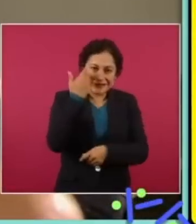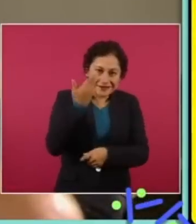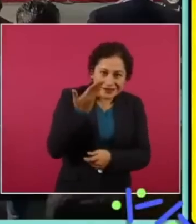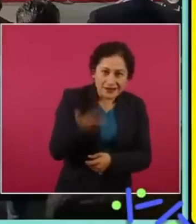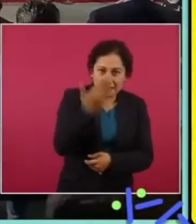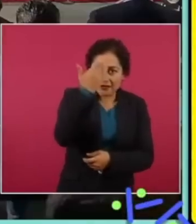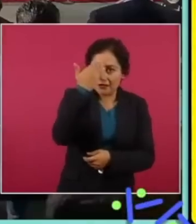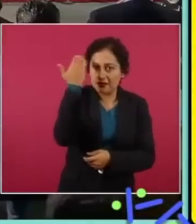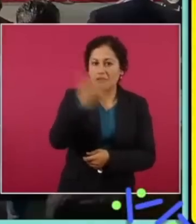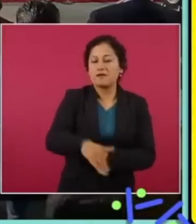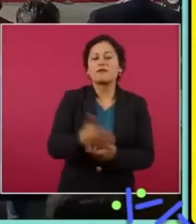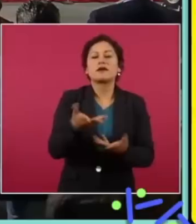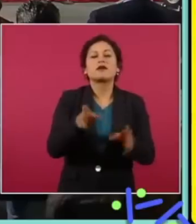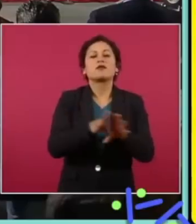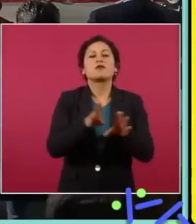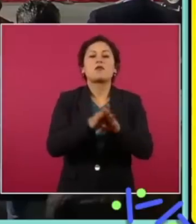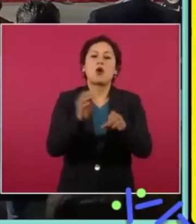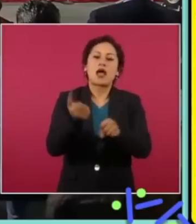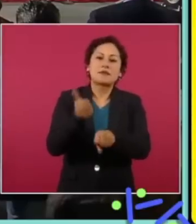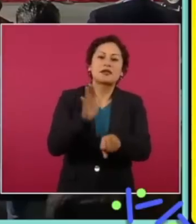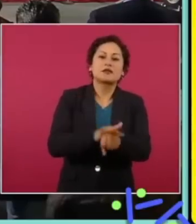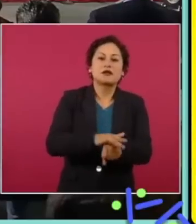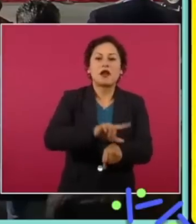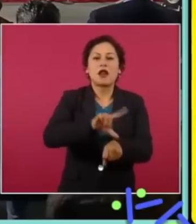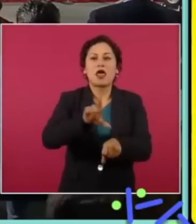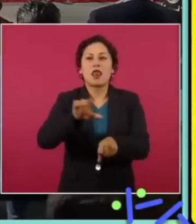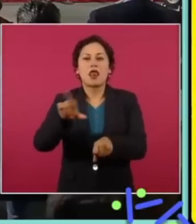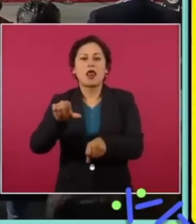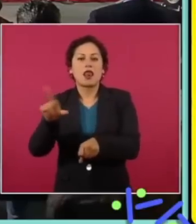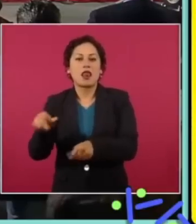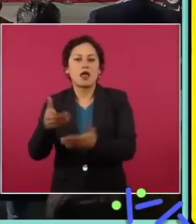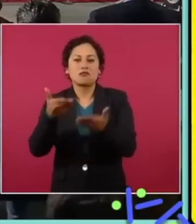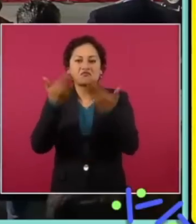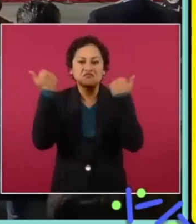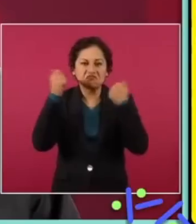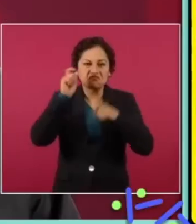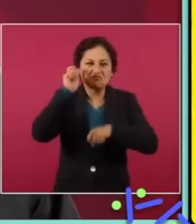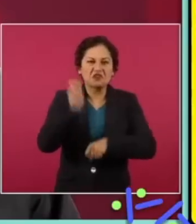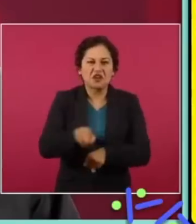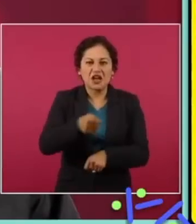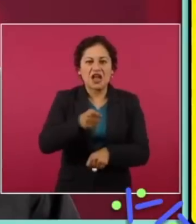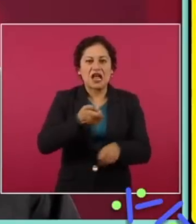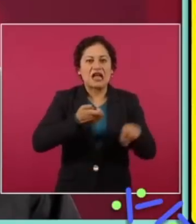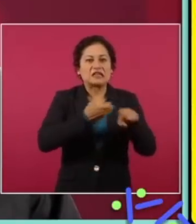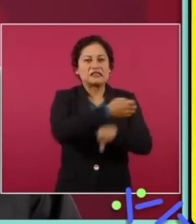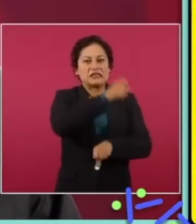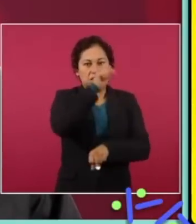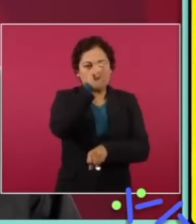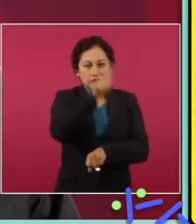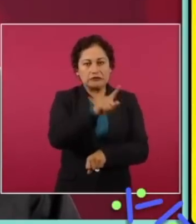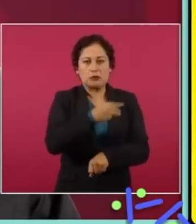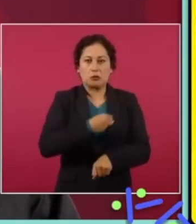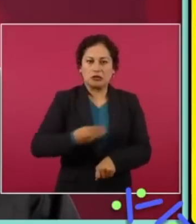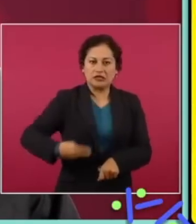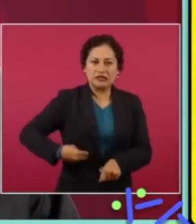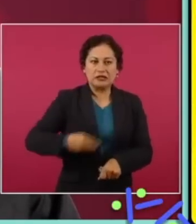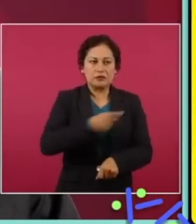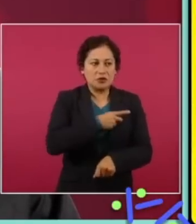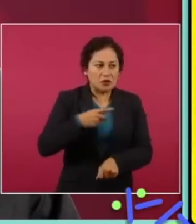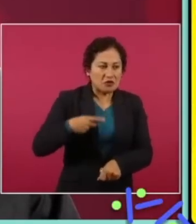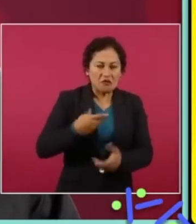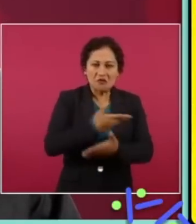que no pasen más administraciones sin que se sepa realmente cuál es la deuda del municipio. Hay ciudadanos